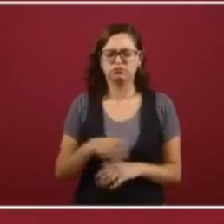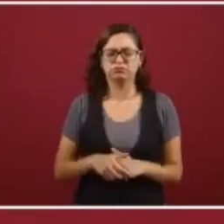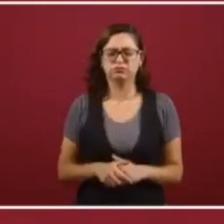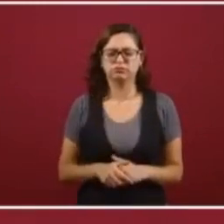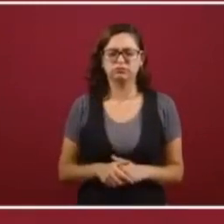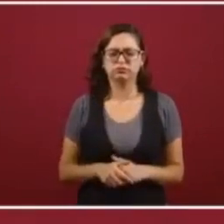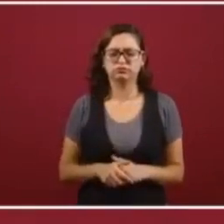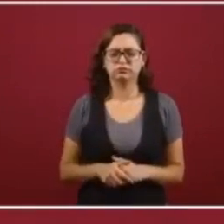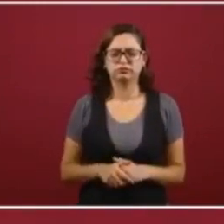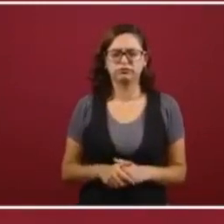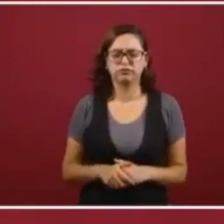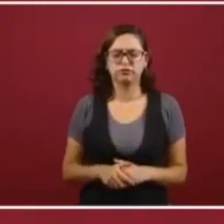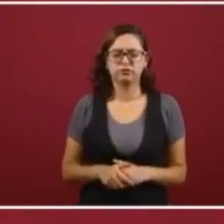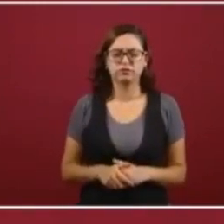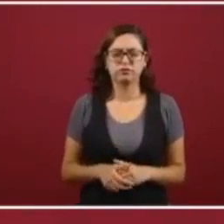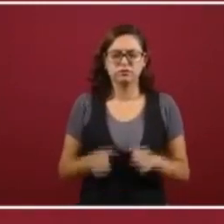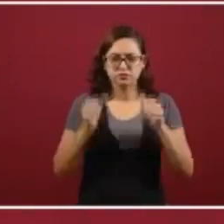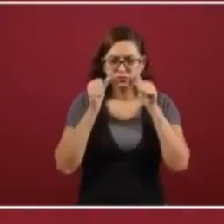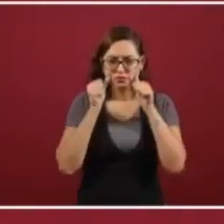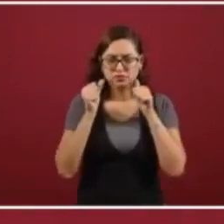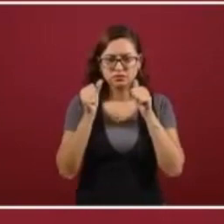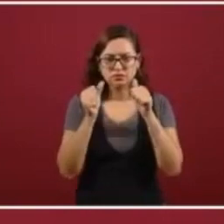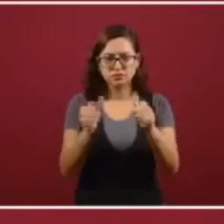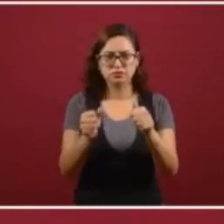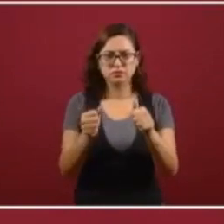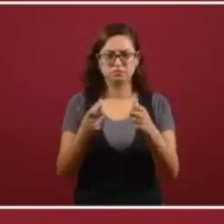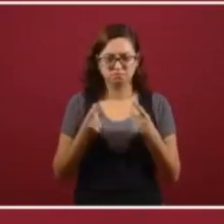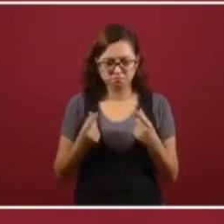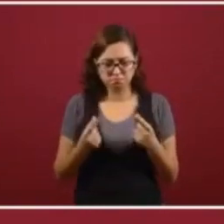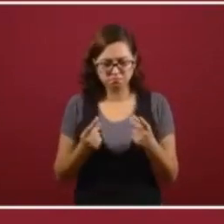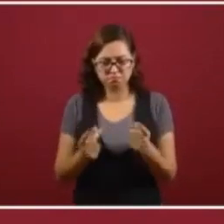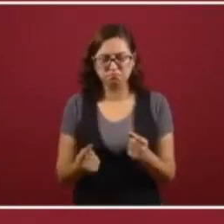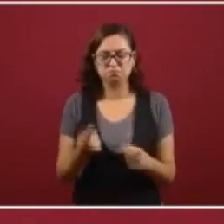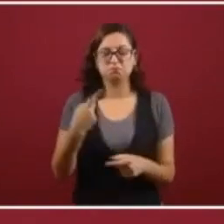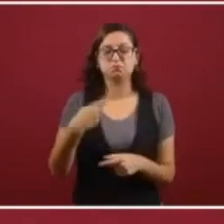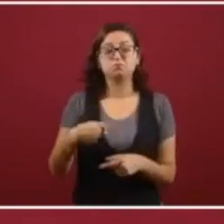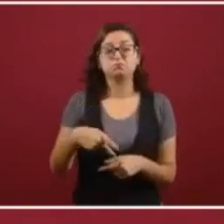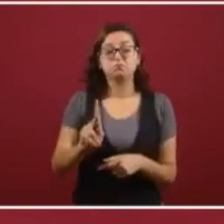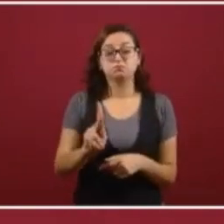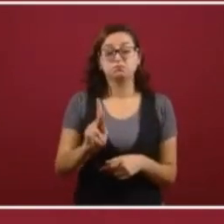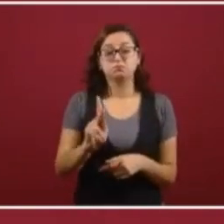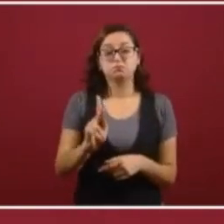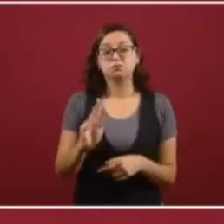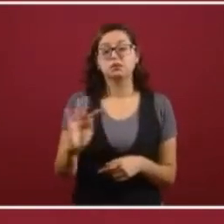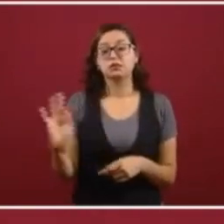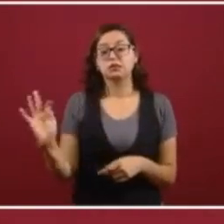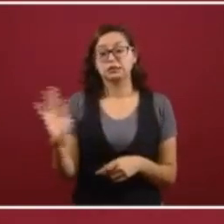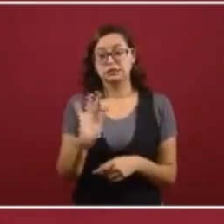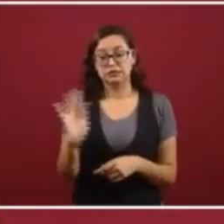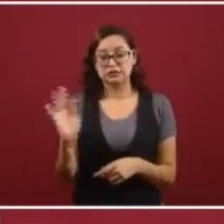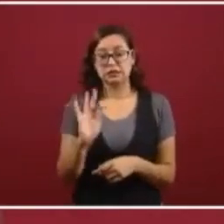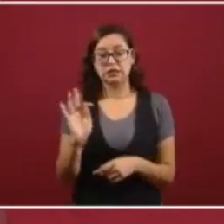que han estado actuando, pero es muy probable que la